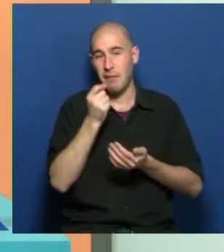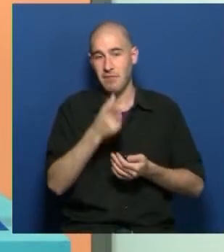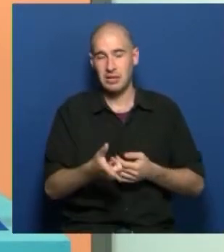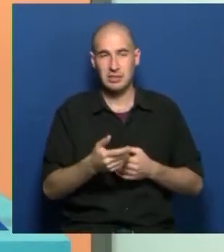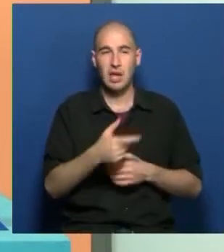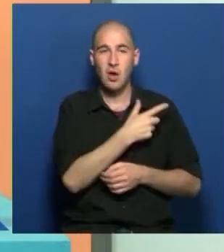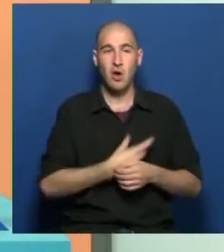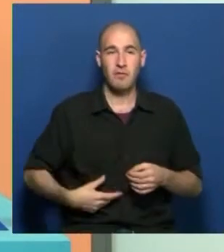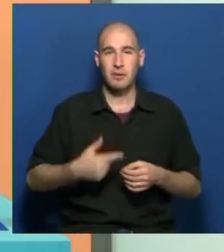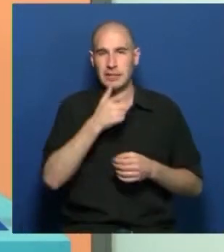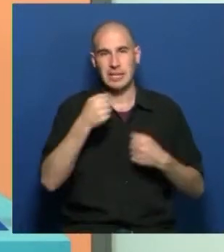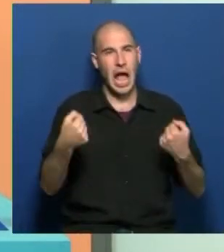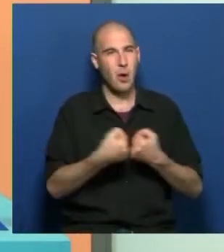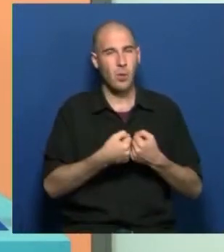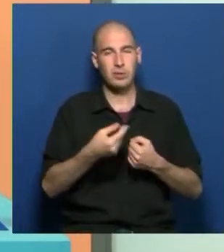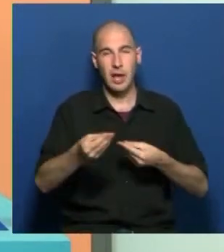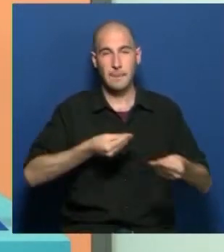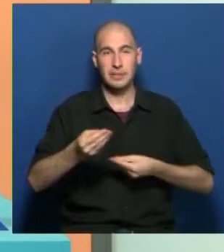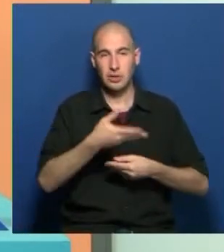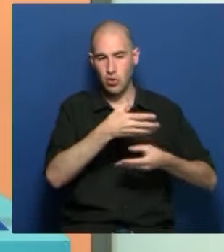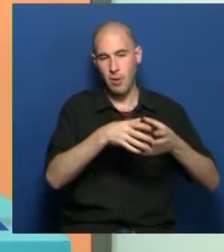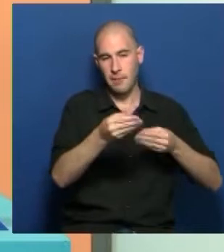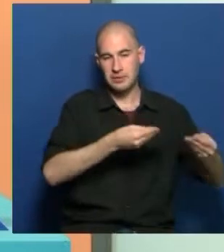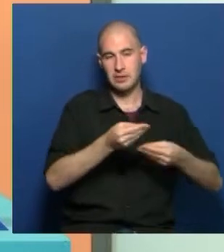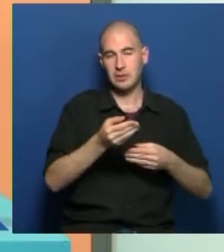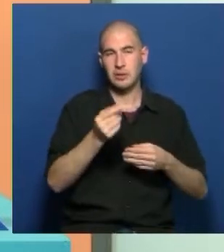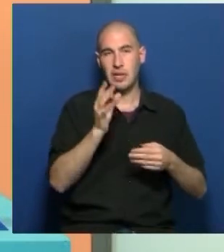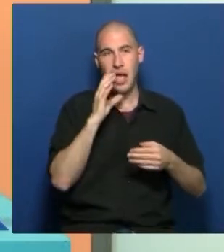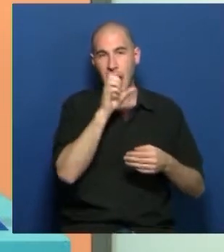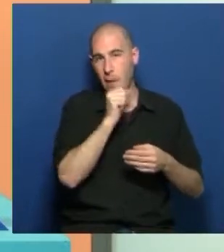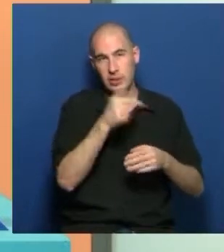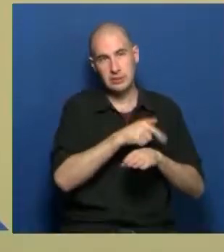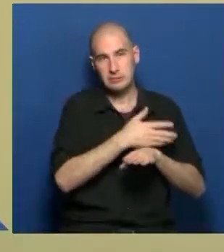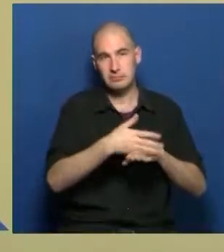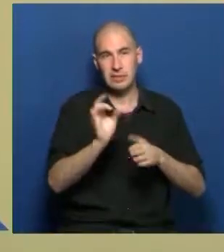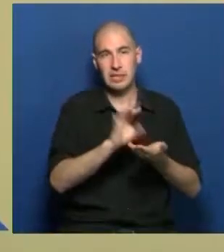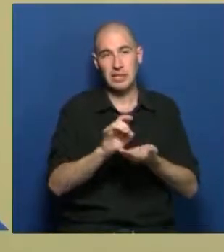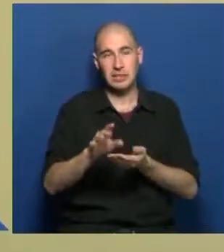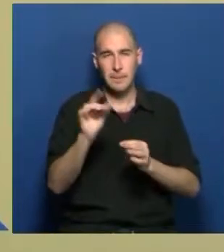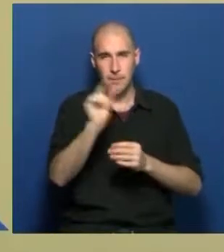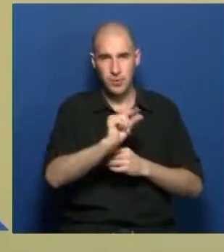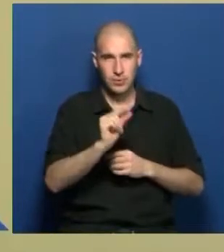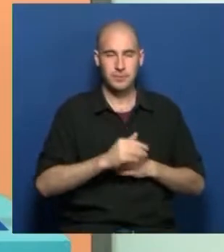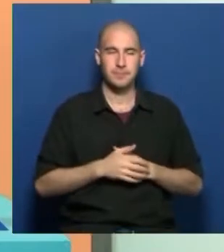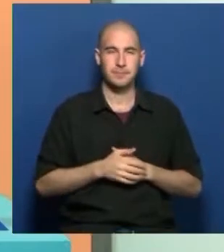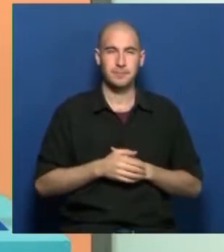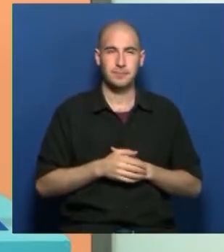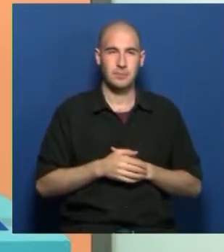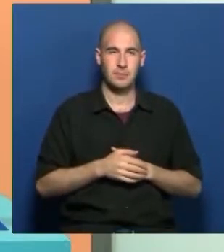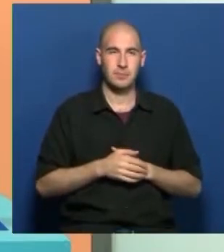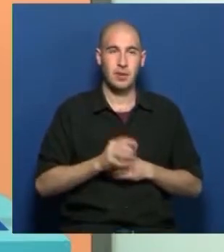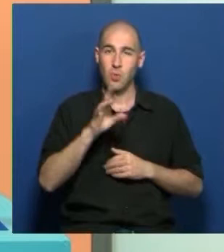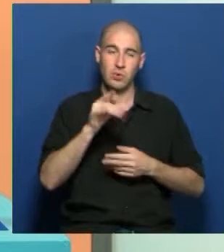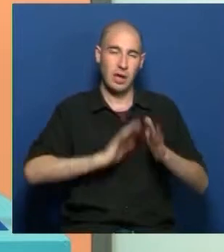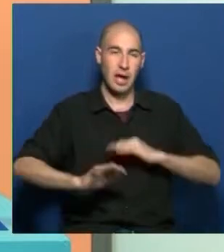Claro. El gobierno había llegado a una especie de acuerdo con los empresarios, que los empresarios lo único que hicieron es tratar de aguantar durante un tiempo sin echar muchas personas. Claro. Y eso es todo lo que